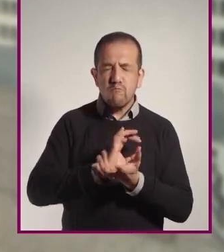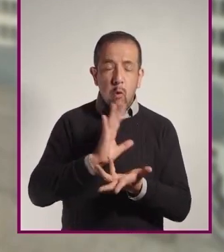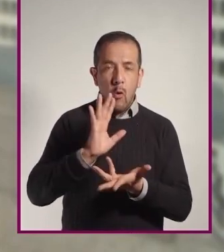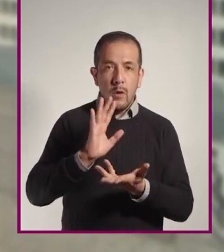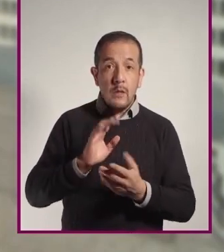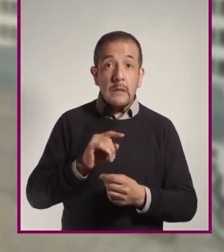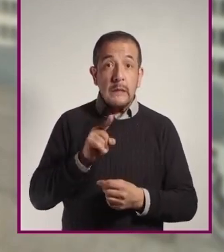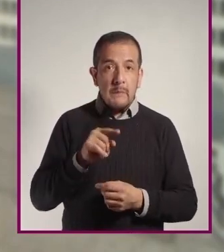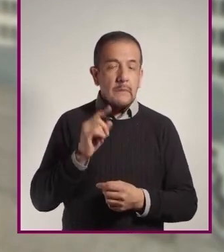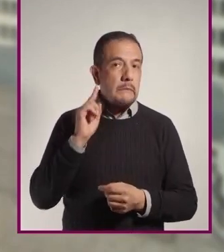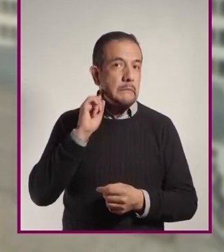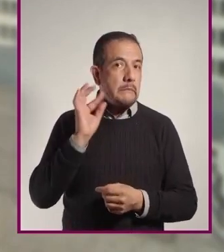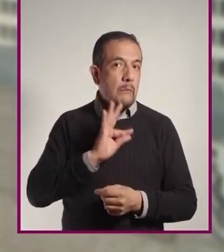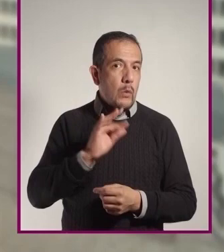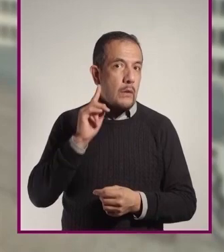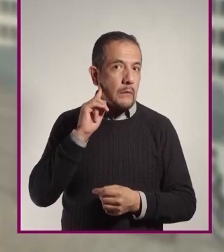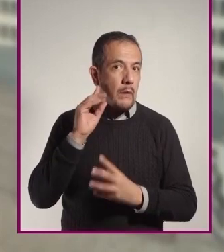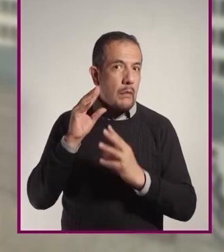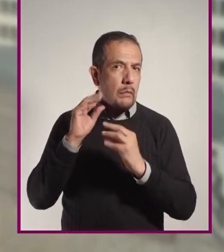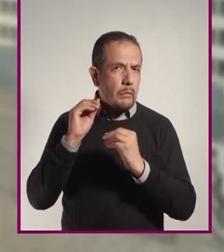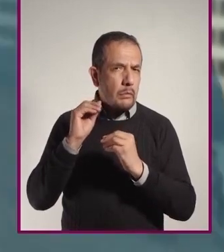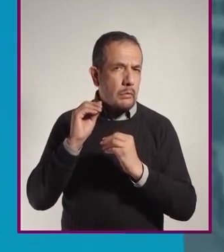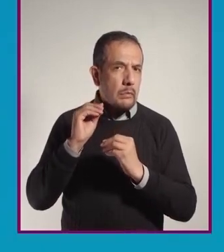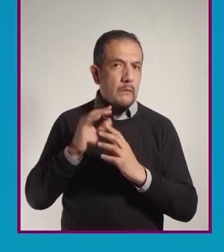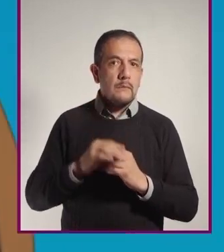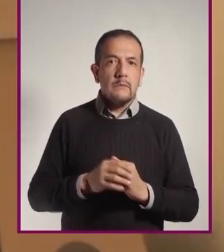puede afectar tu audición de manera permanente.